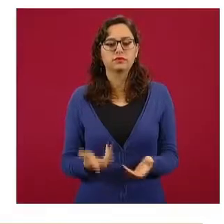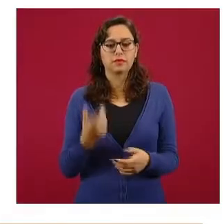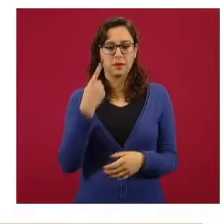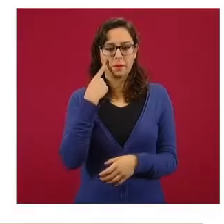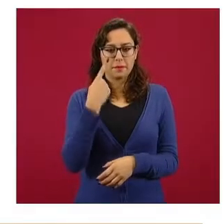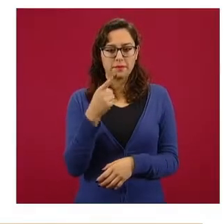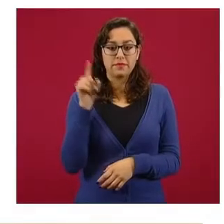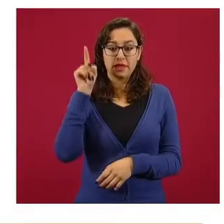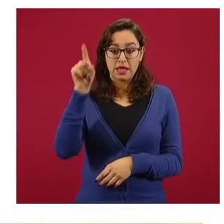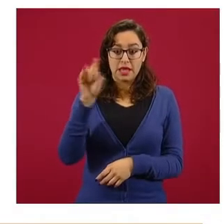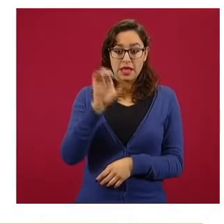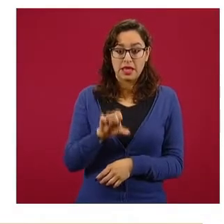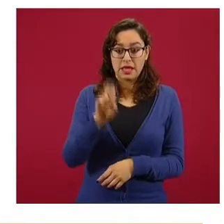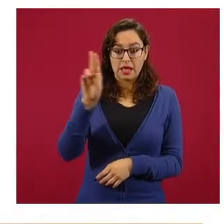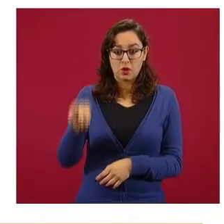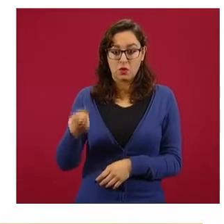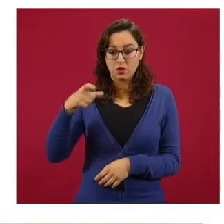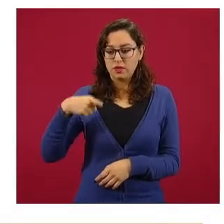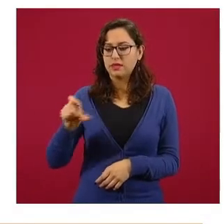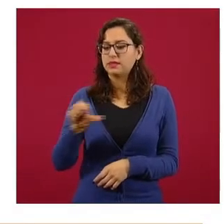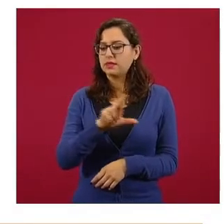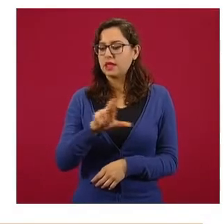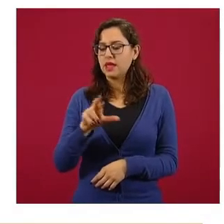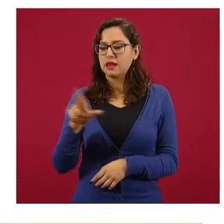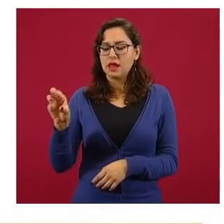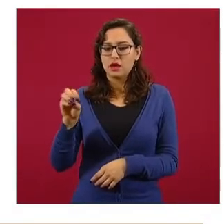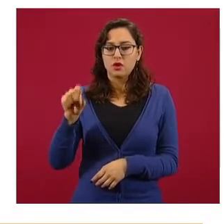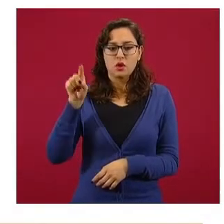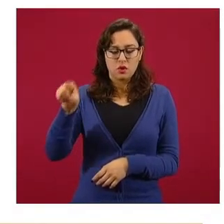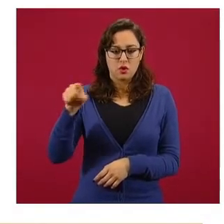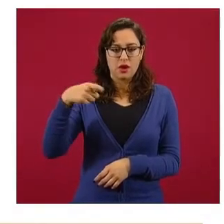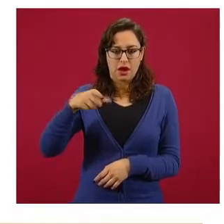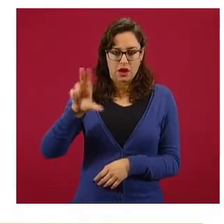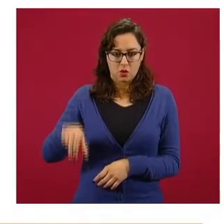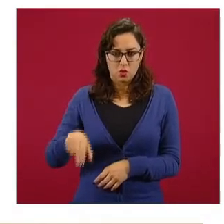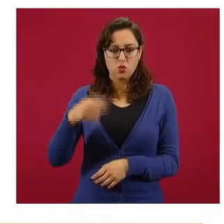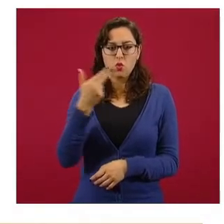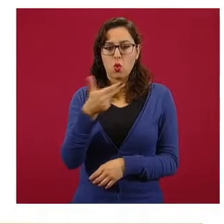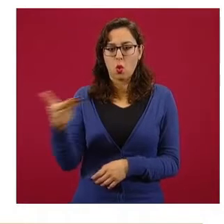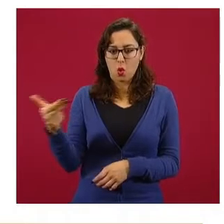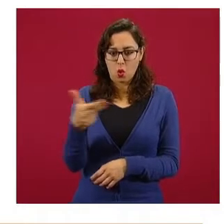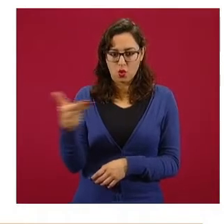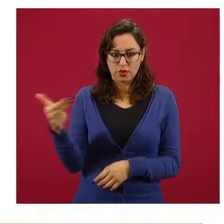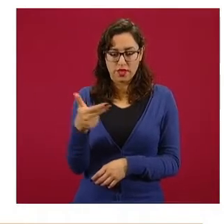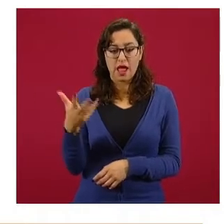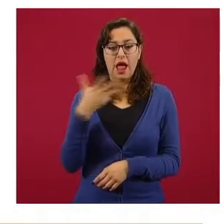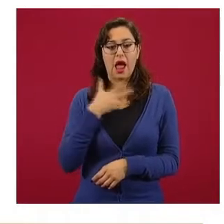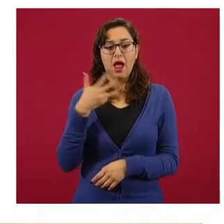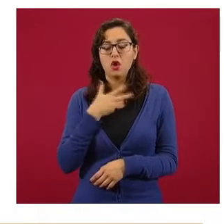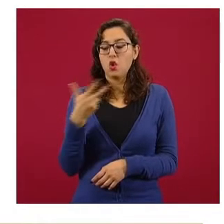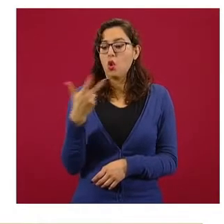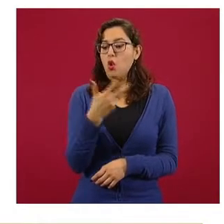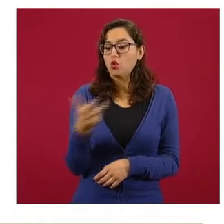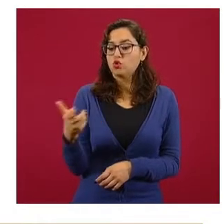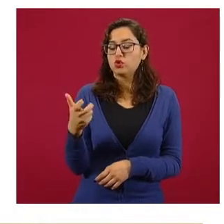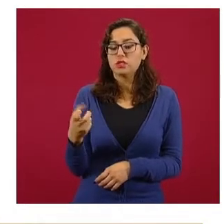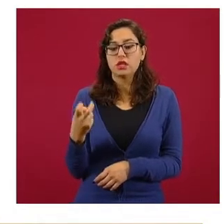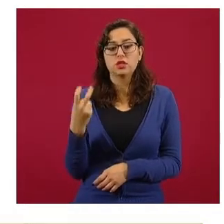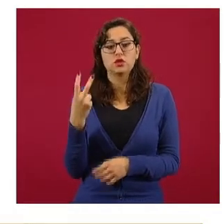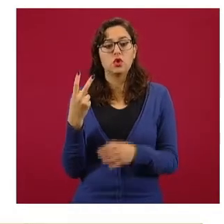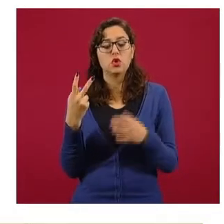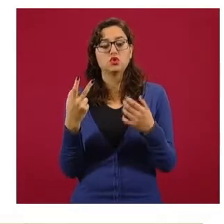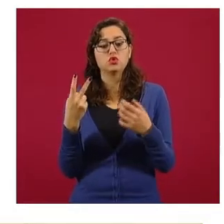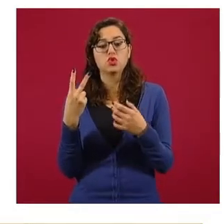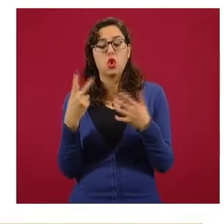hotel que está en Cancún, en Quintana Roo. Ahí encontramos 802 trabajadores.